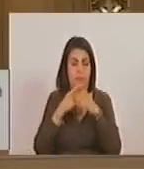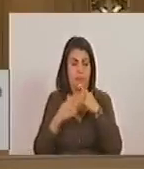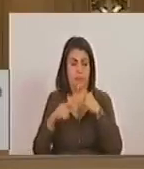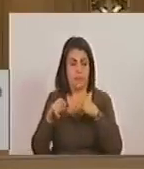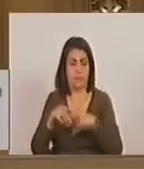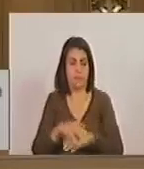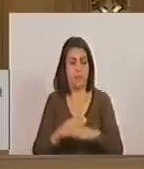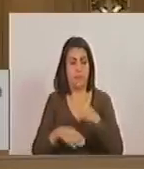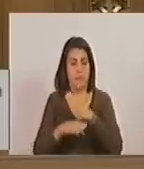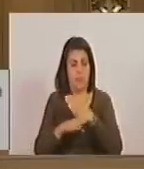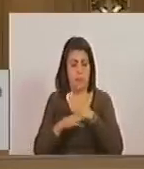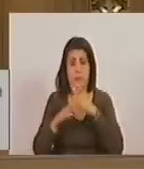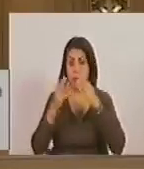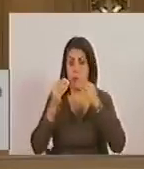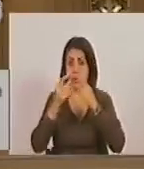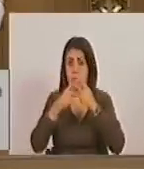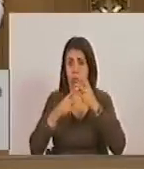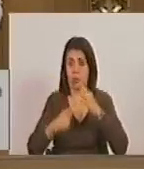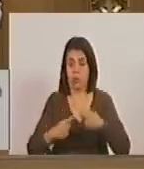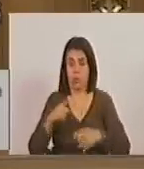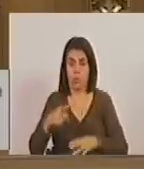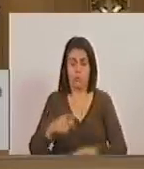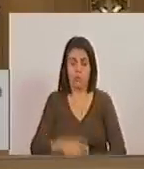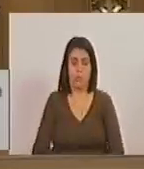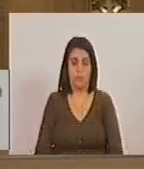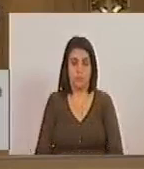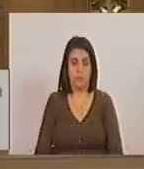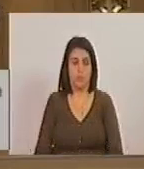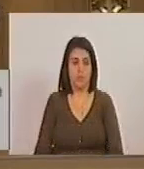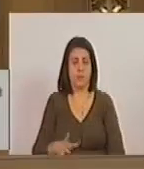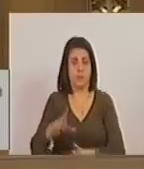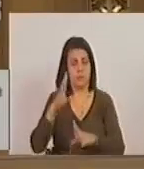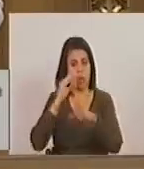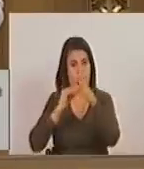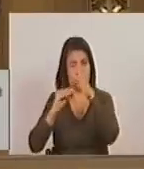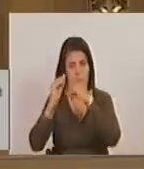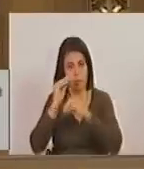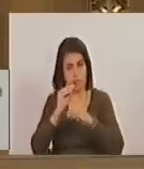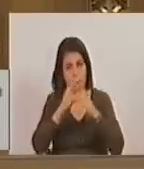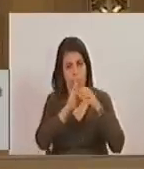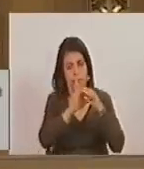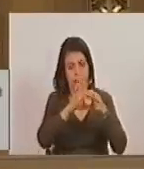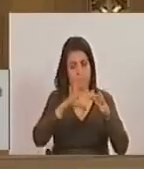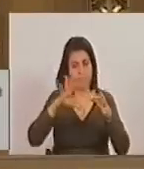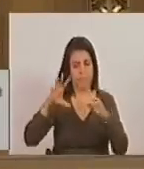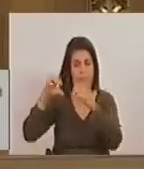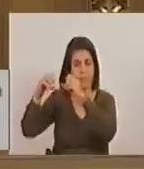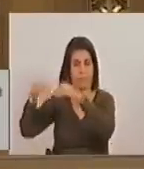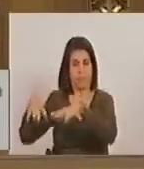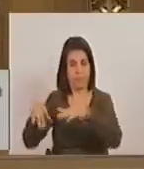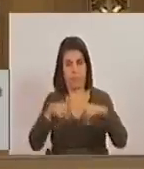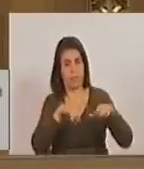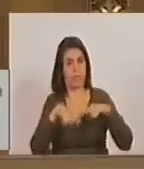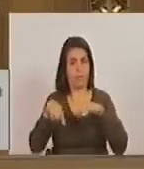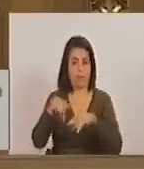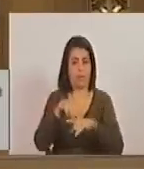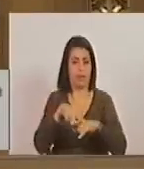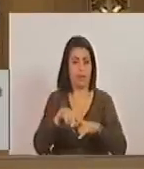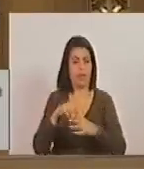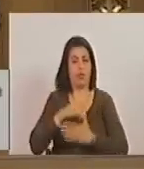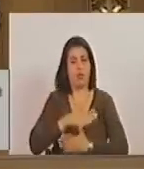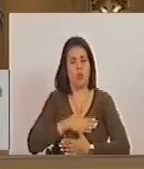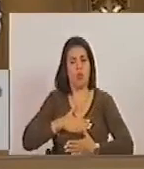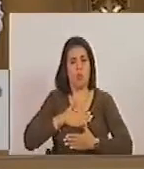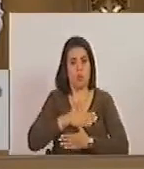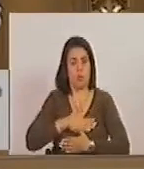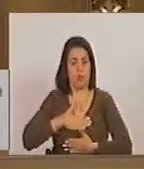sitio. Todavía tenemos mucho que desaprender, dejar los espacios de confort y que los espacios